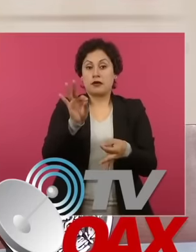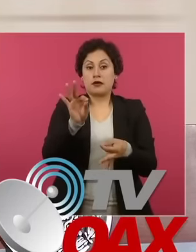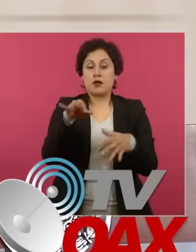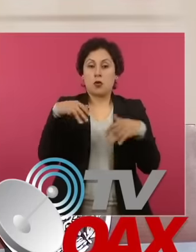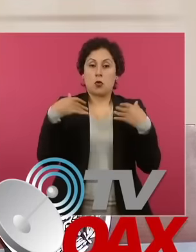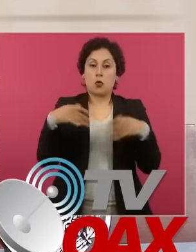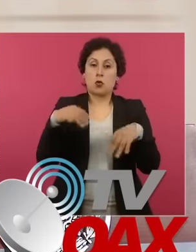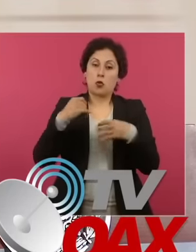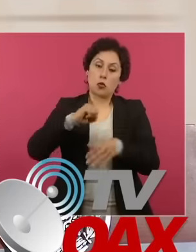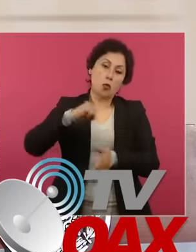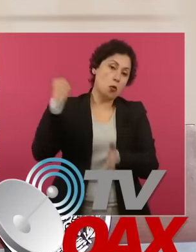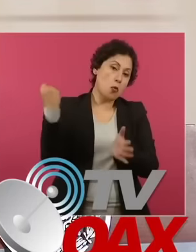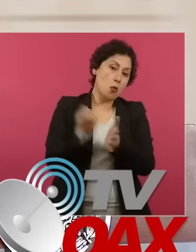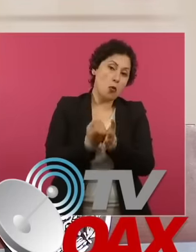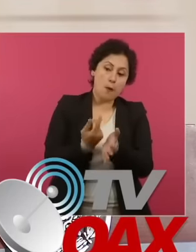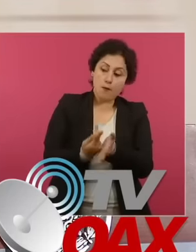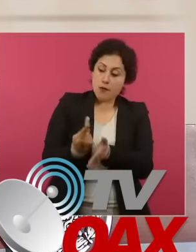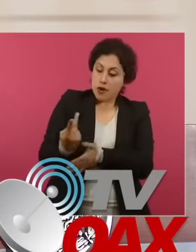Nobel.